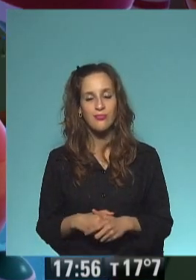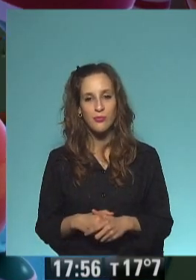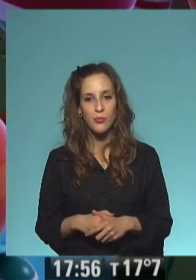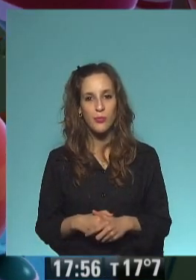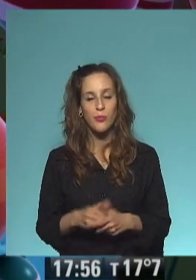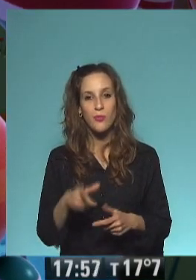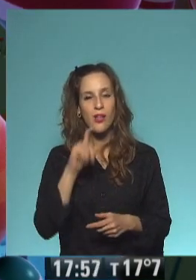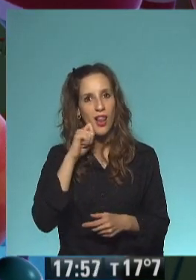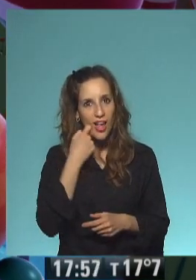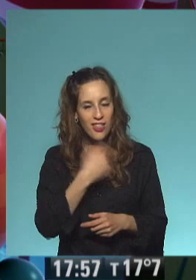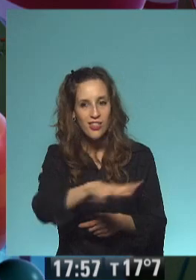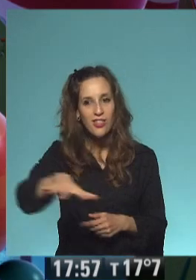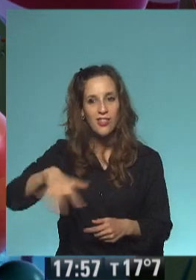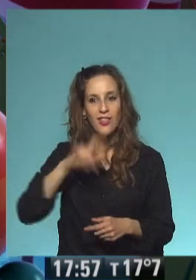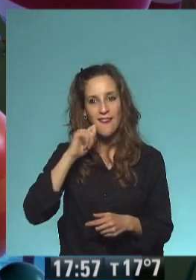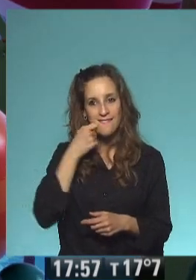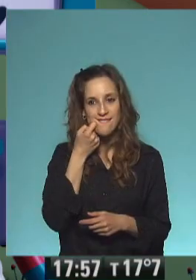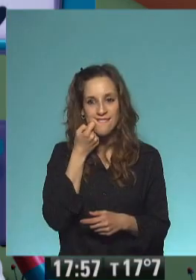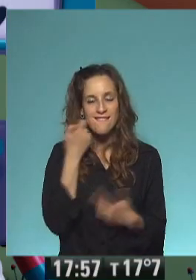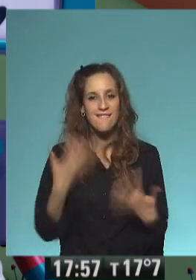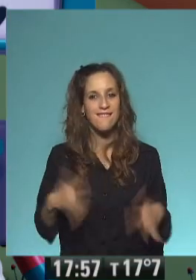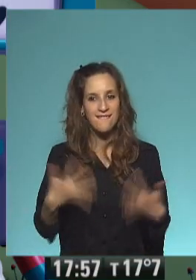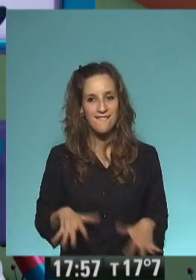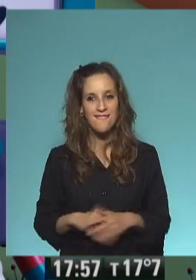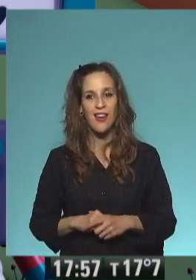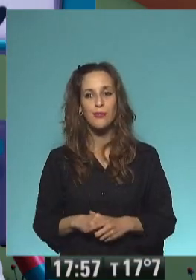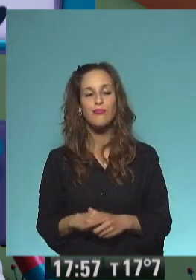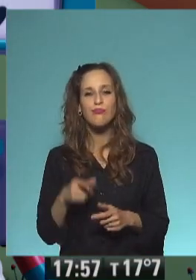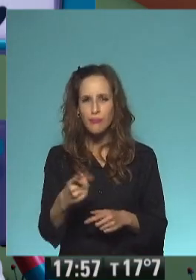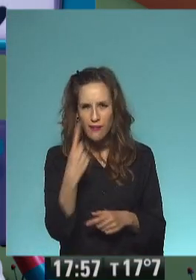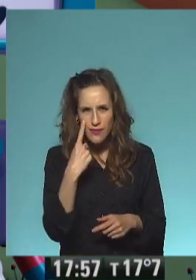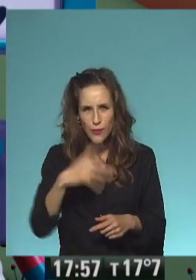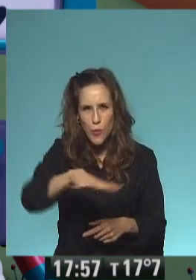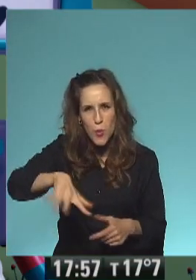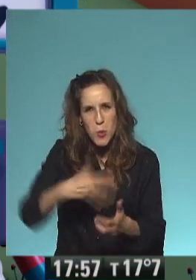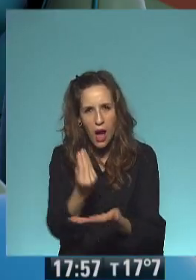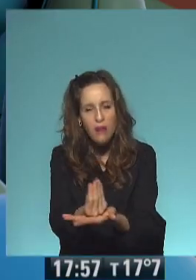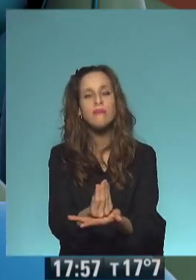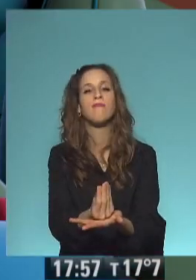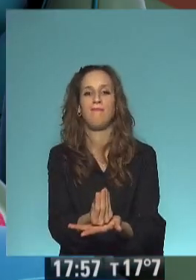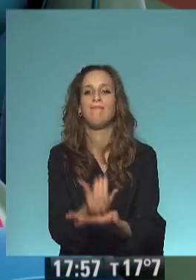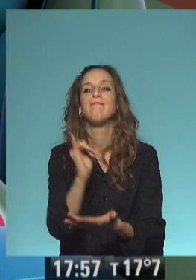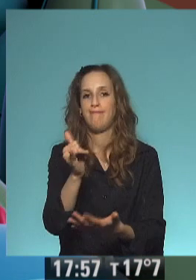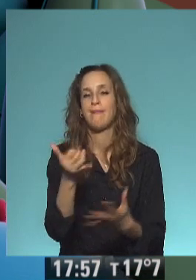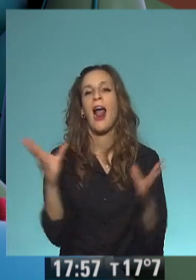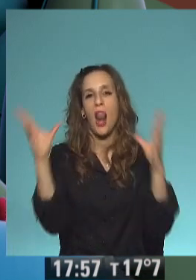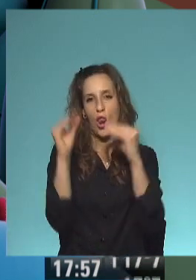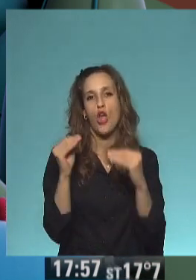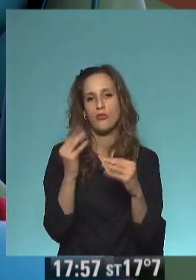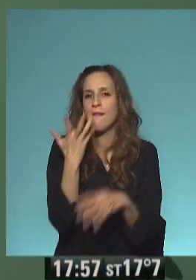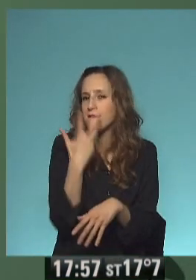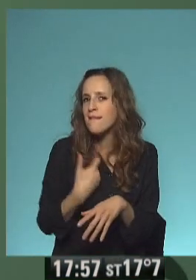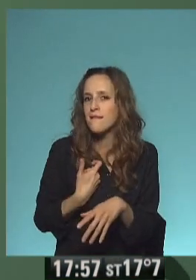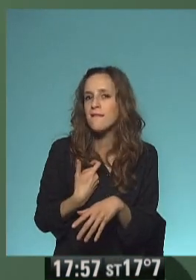¡Está buenísimo! ¡Es increíble! ¿Acá vivís? Acá paso las noches. Me gusta dormir con las